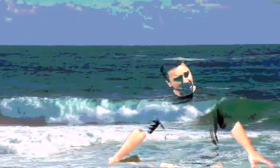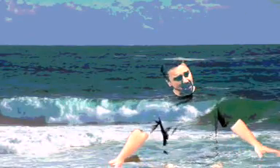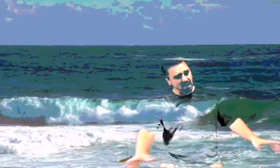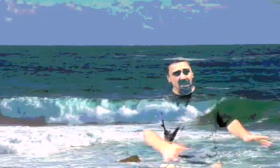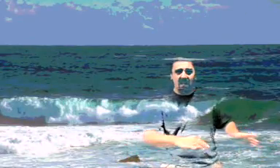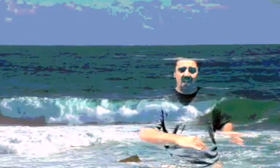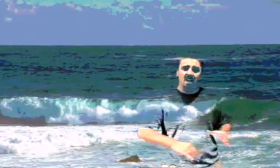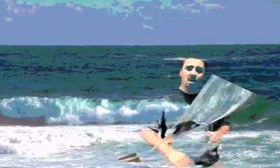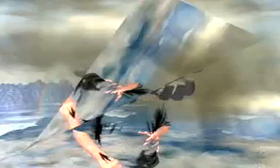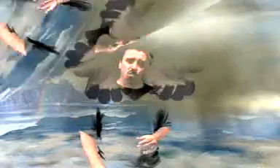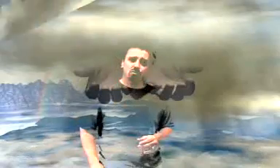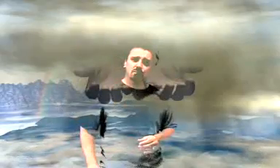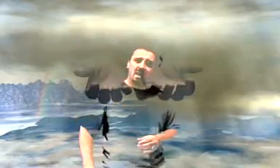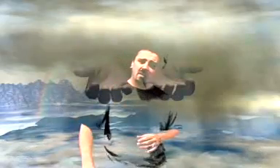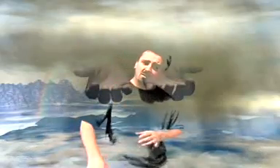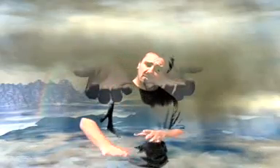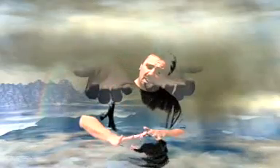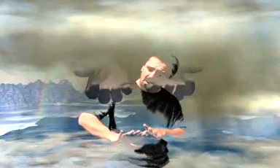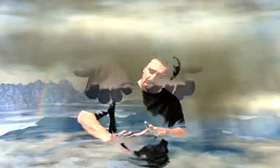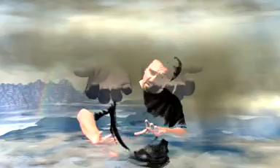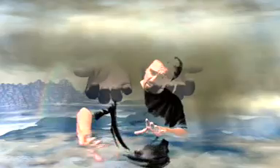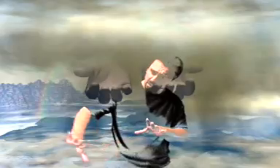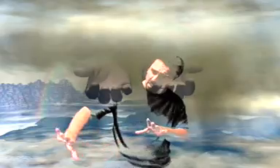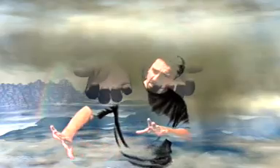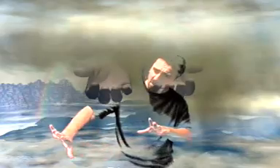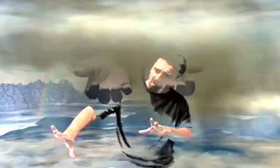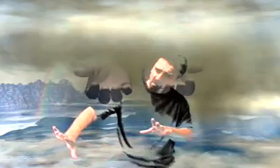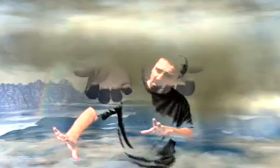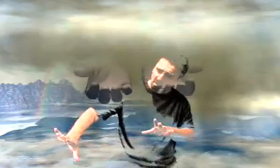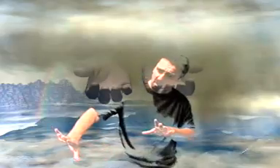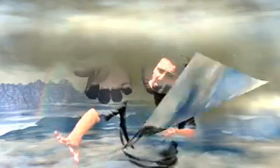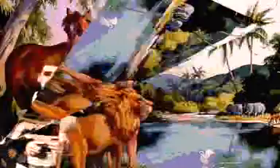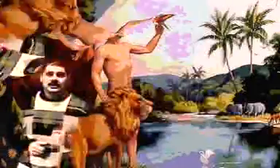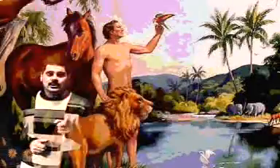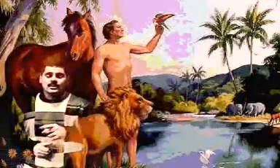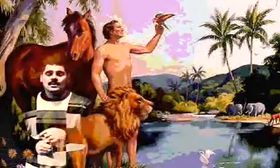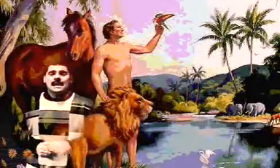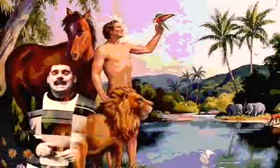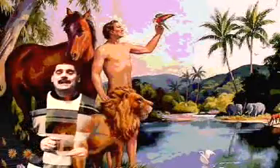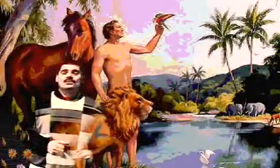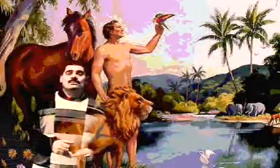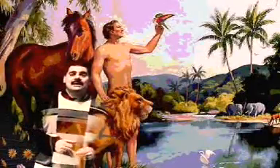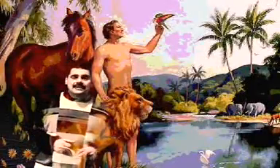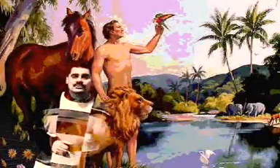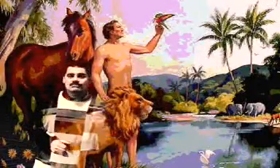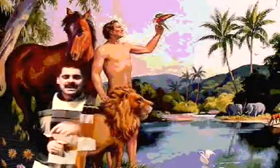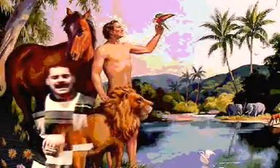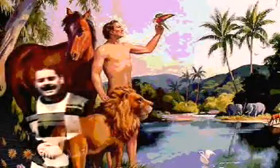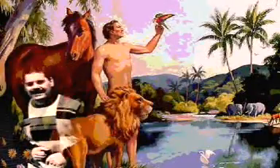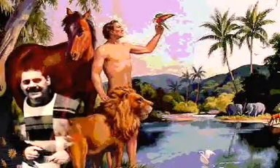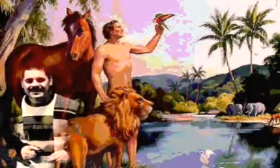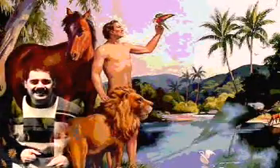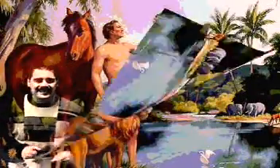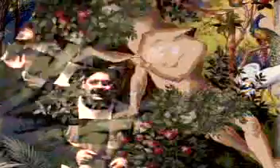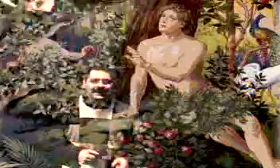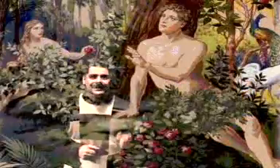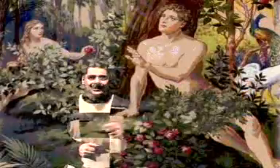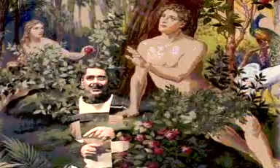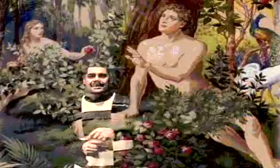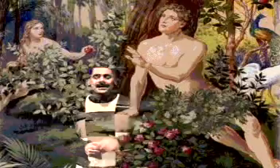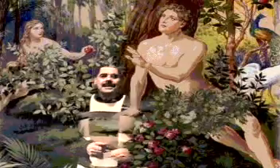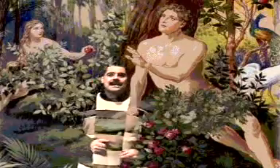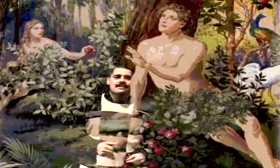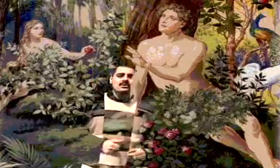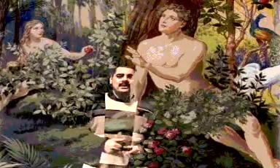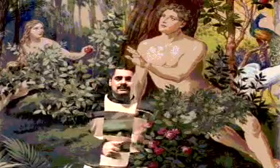que respira. Con sus manos la obra hizo el Señor. Y creó el hombre a su imagen, y de